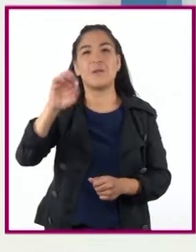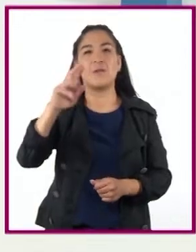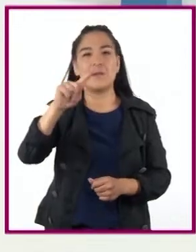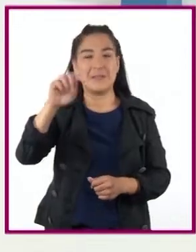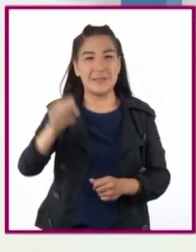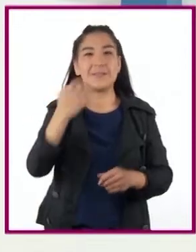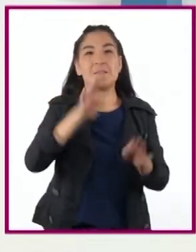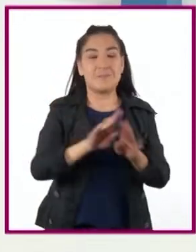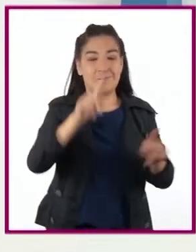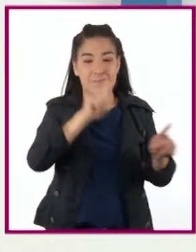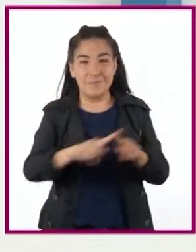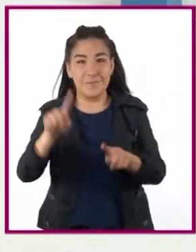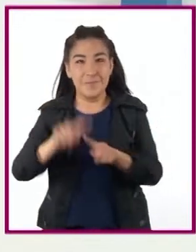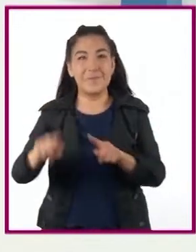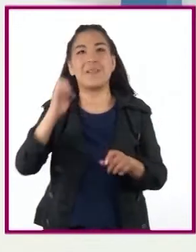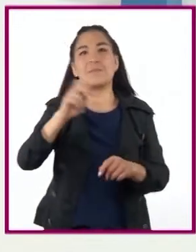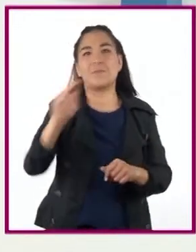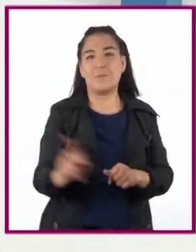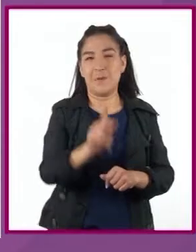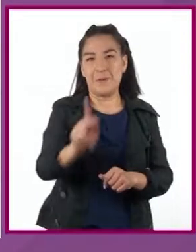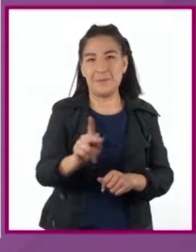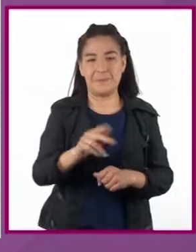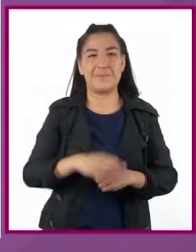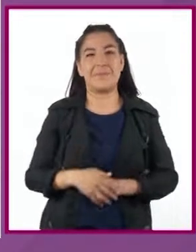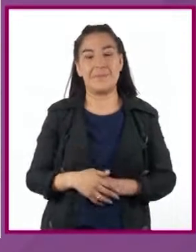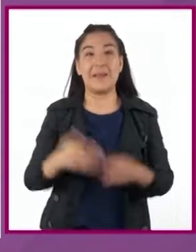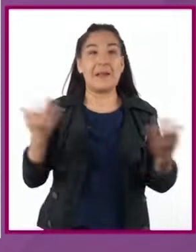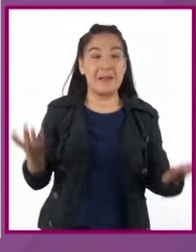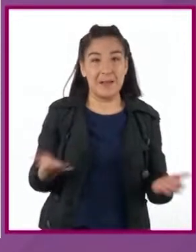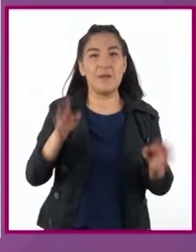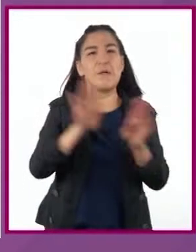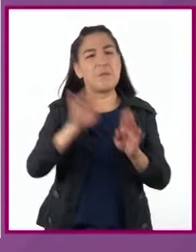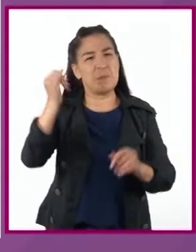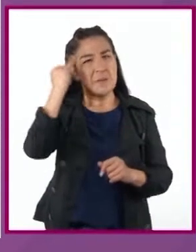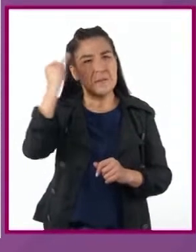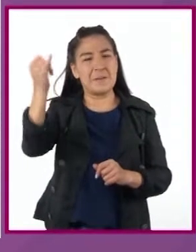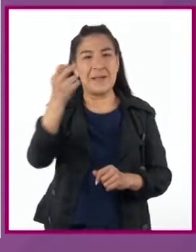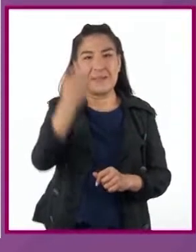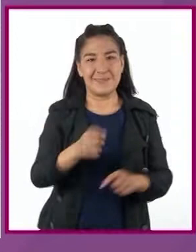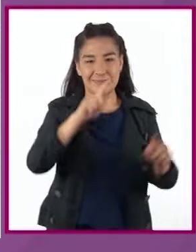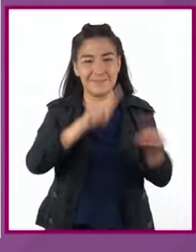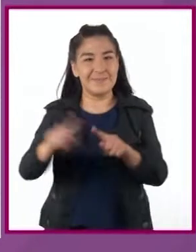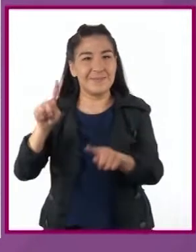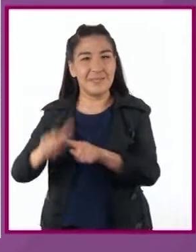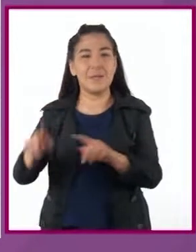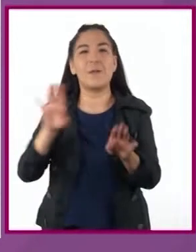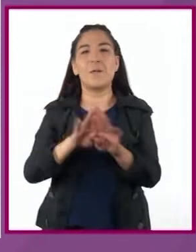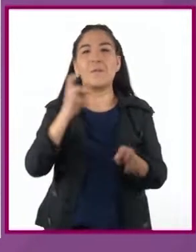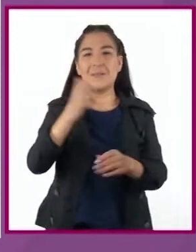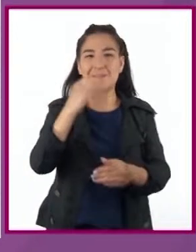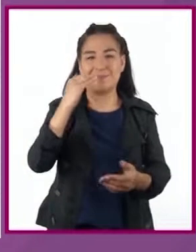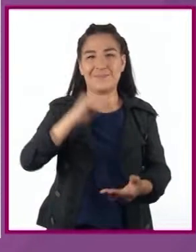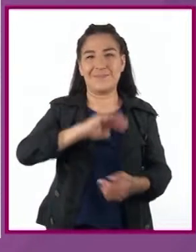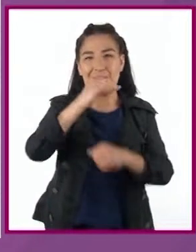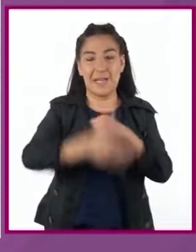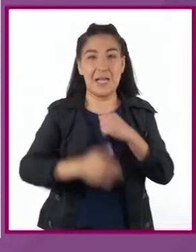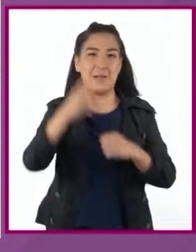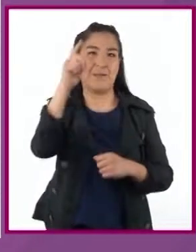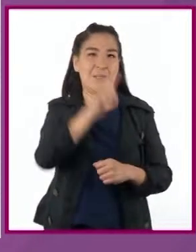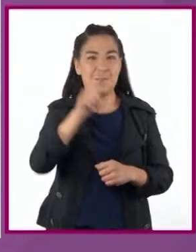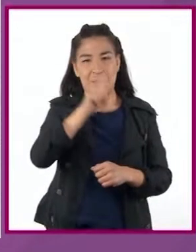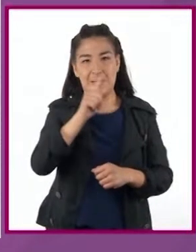diversidad de pueblos muy diferentes entre sí, aunque tendemos a imaginar esta diversidad en términos puramente